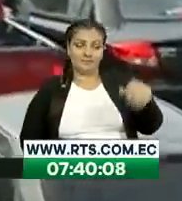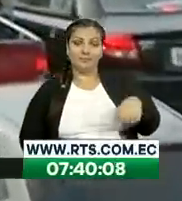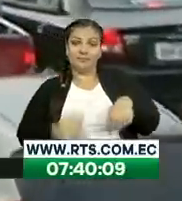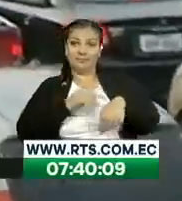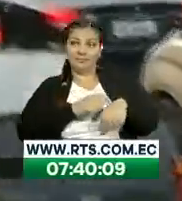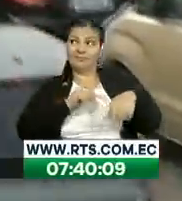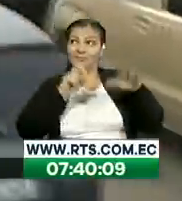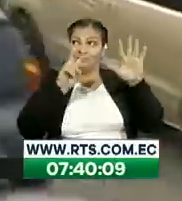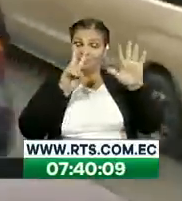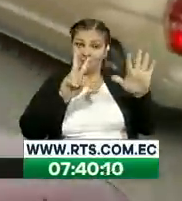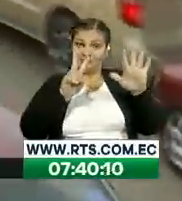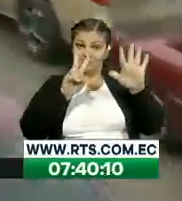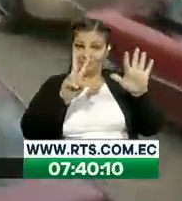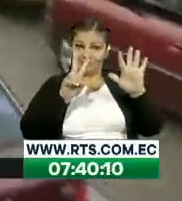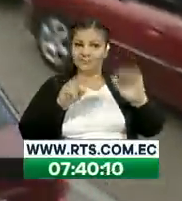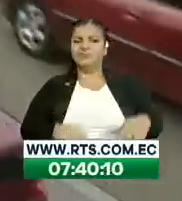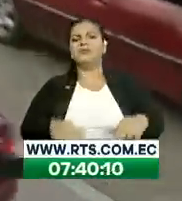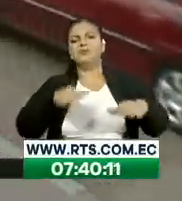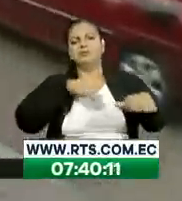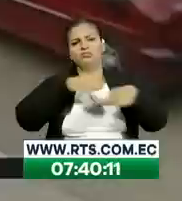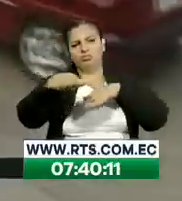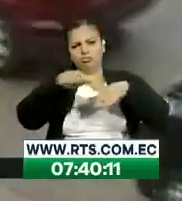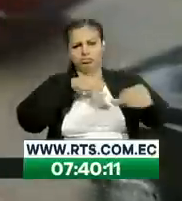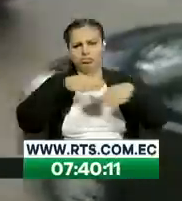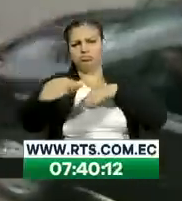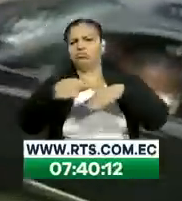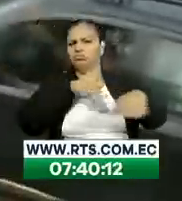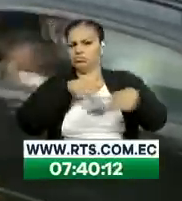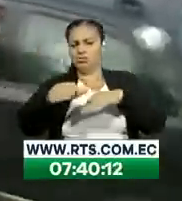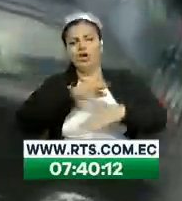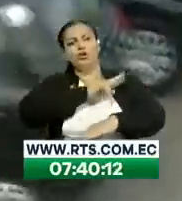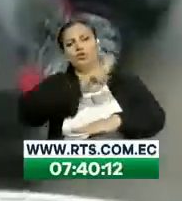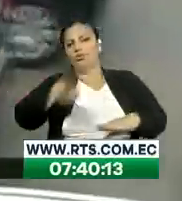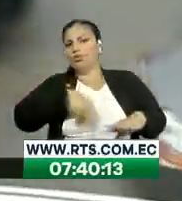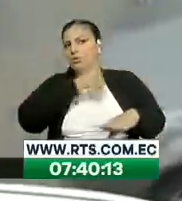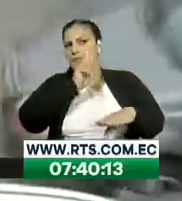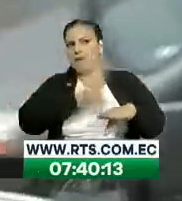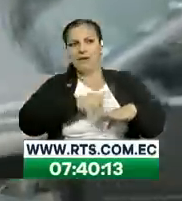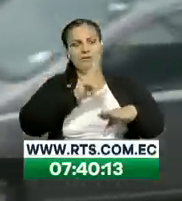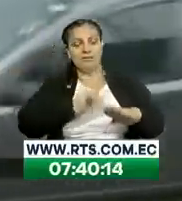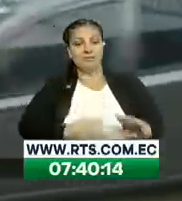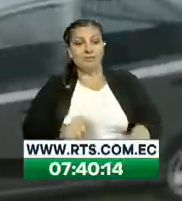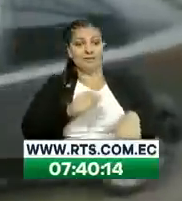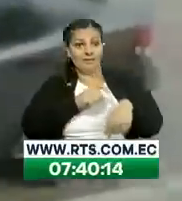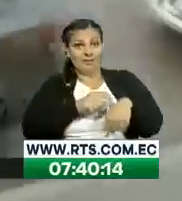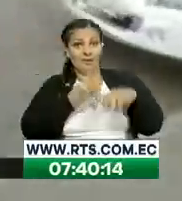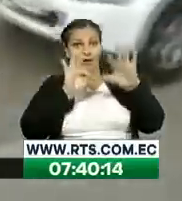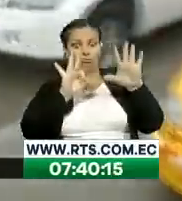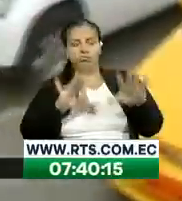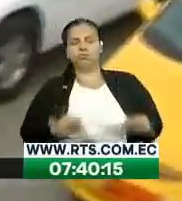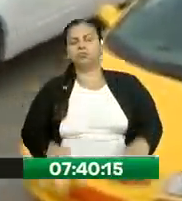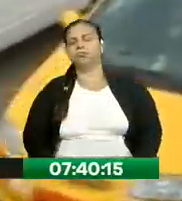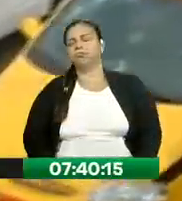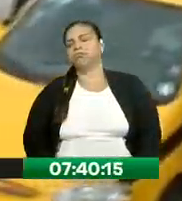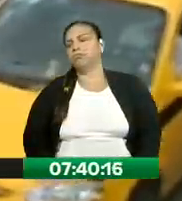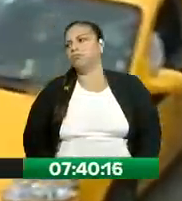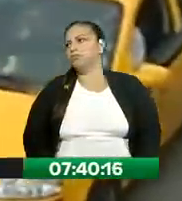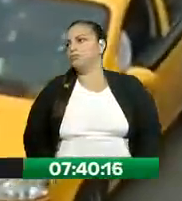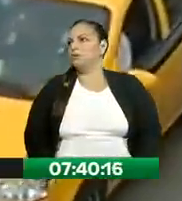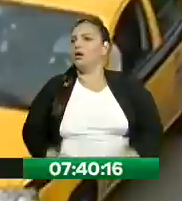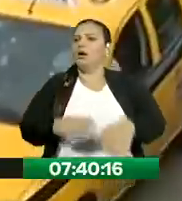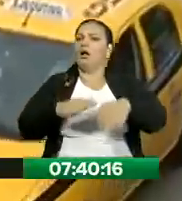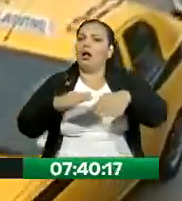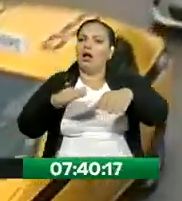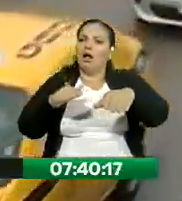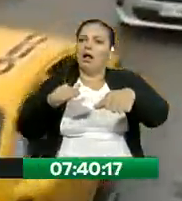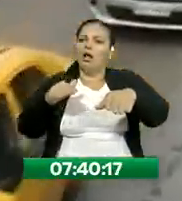Esperé a las 8 de la mañana y voy a ver que esto es terrible. 8 de la mañana. Bien, perfecto. Gracias, caballero. Hemos escuchado, a esta